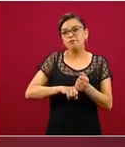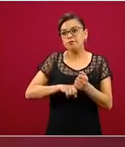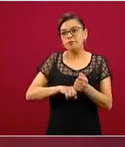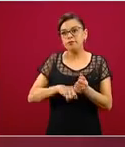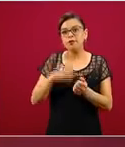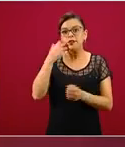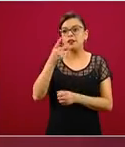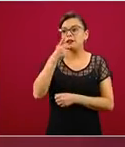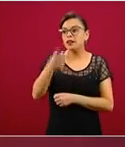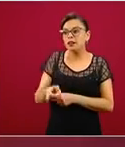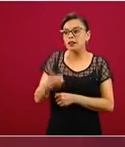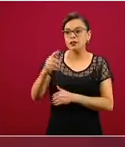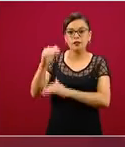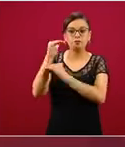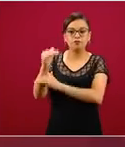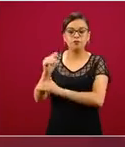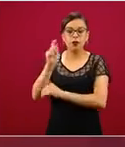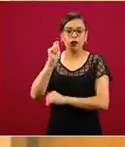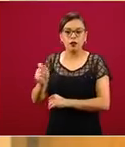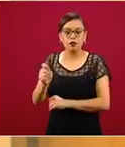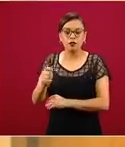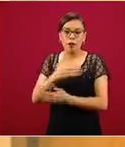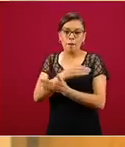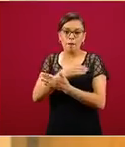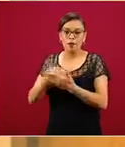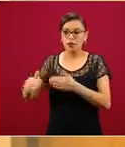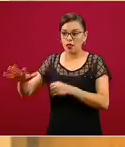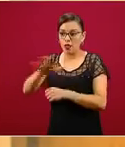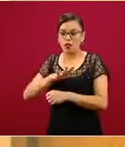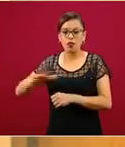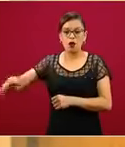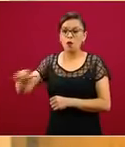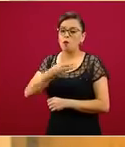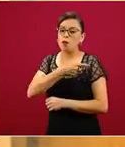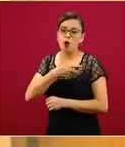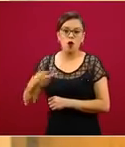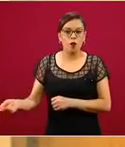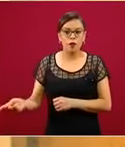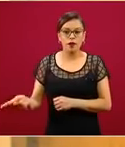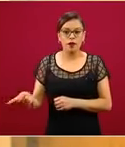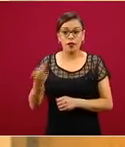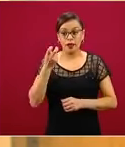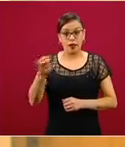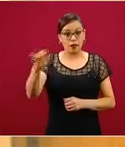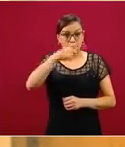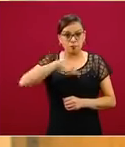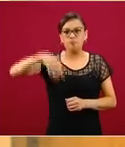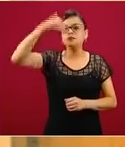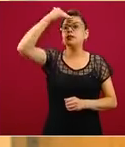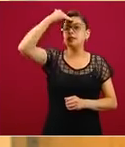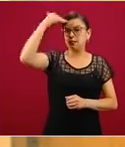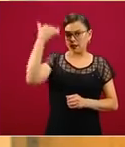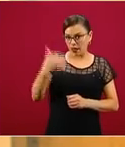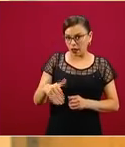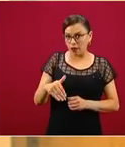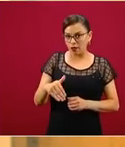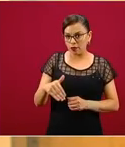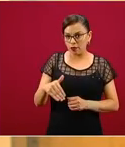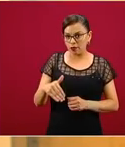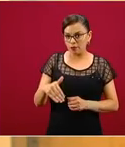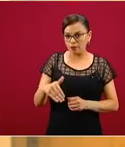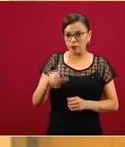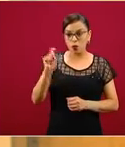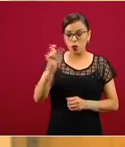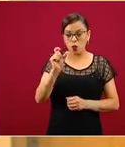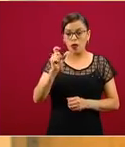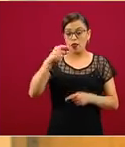en la mitad de la población. Conscientes de esta realidad, desde que empezó el diseño de